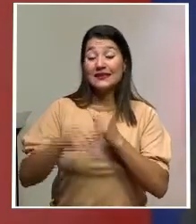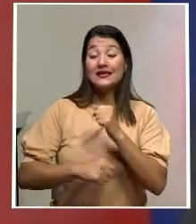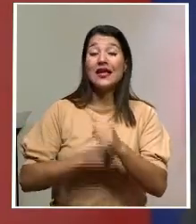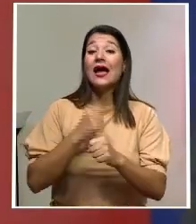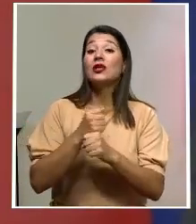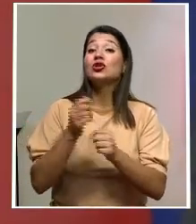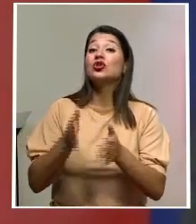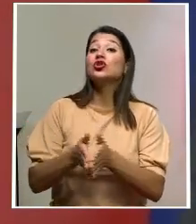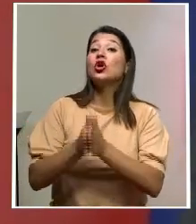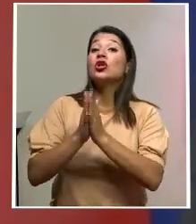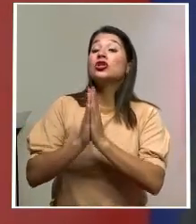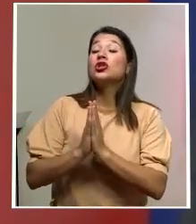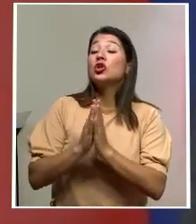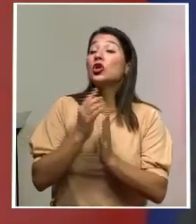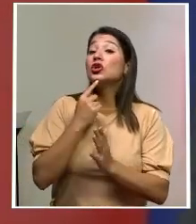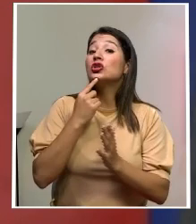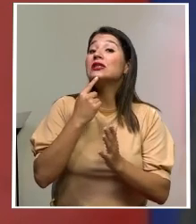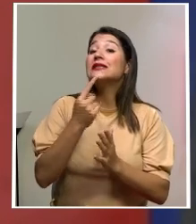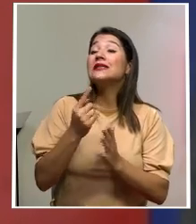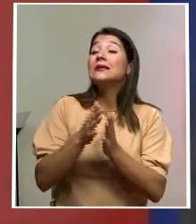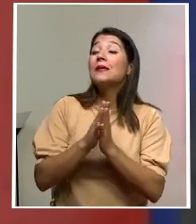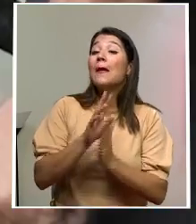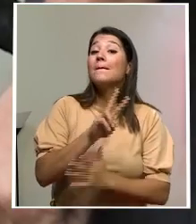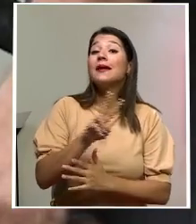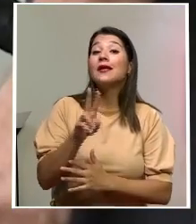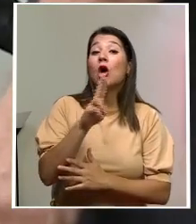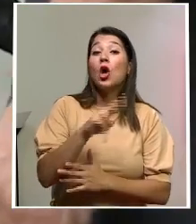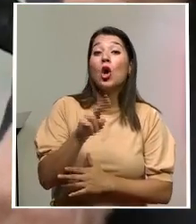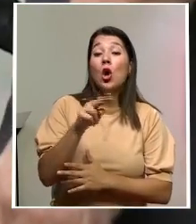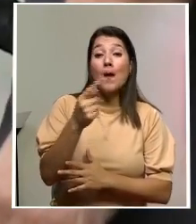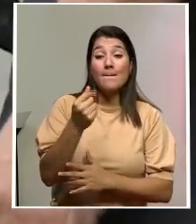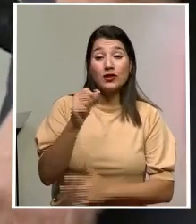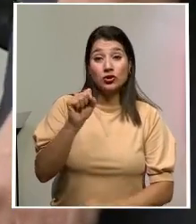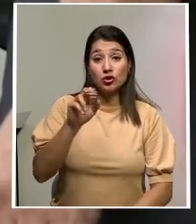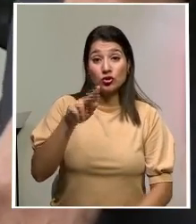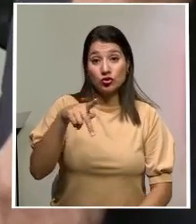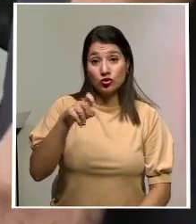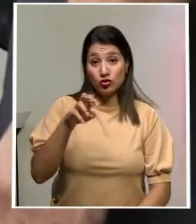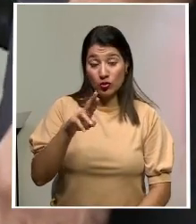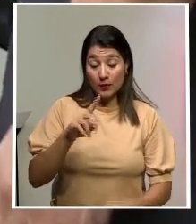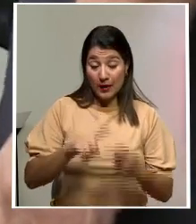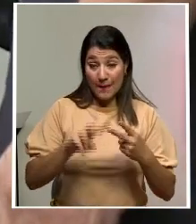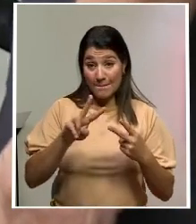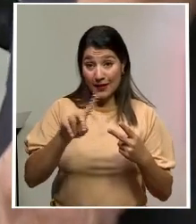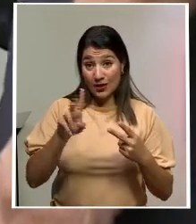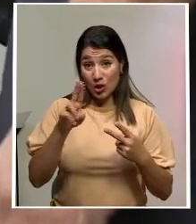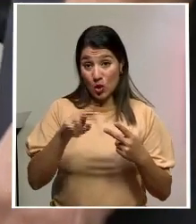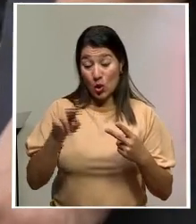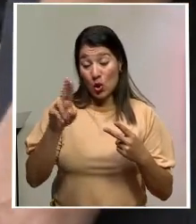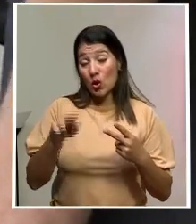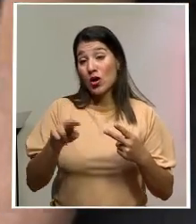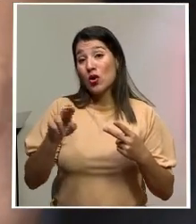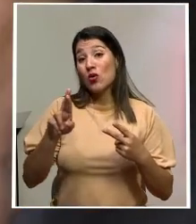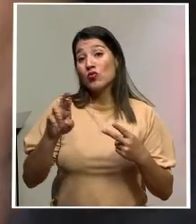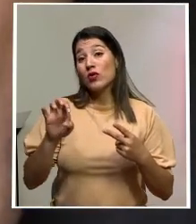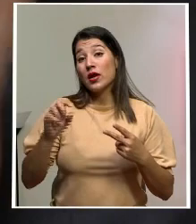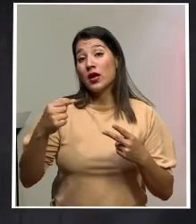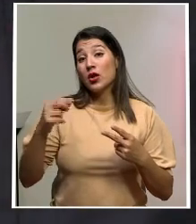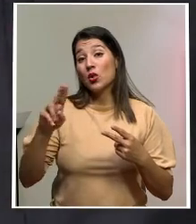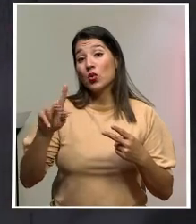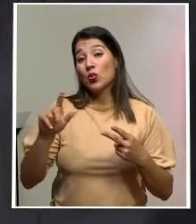ajuste contempla un incremento de 22 colones en el litro de gasolina super, de 21 en el litro de regular